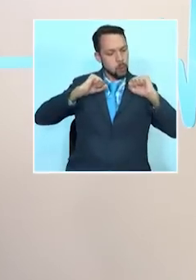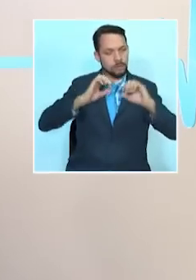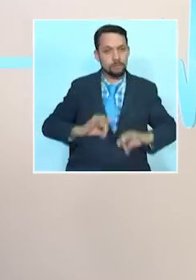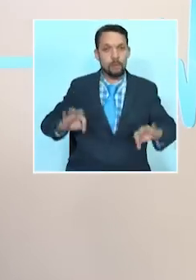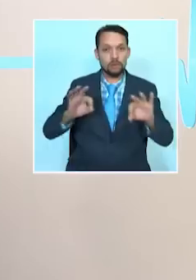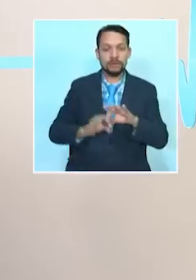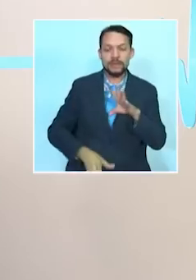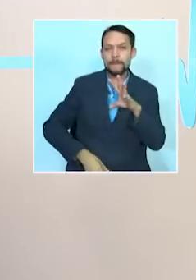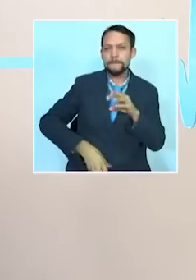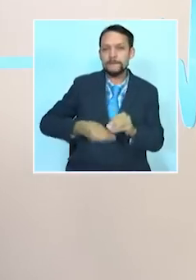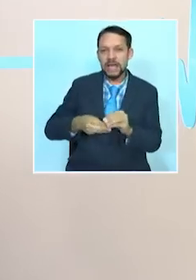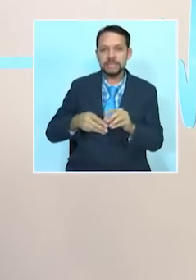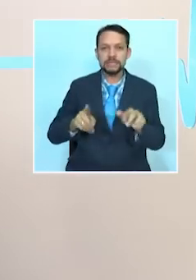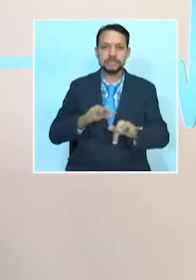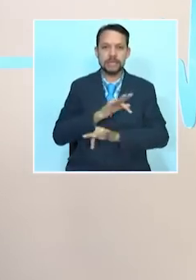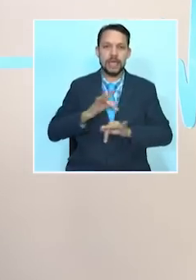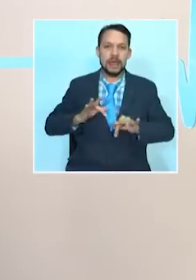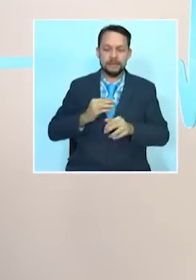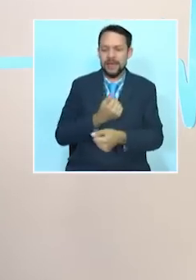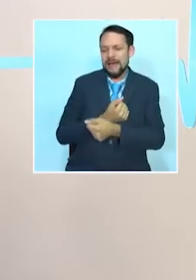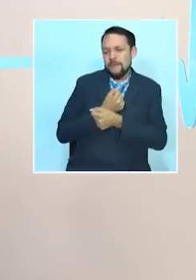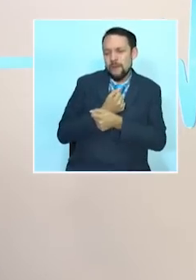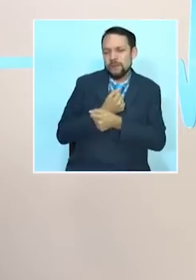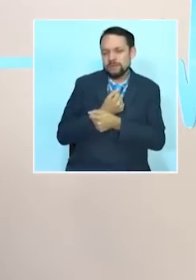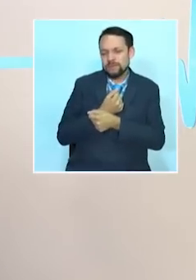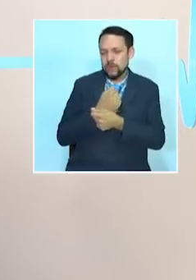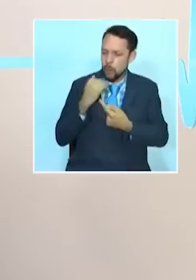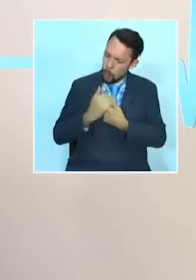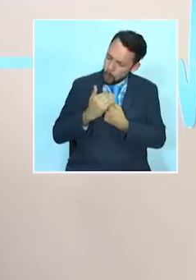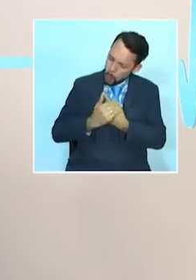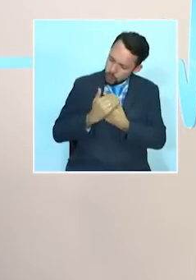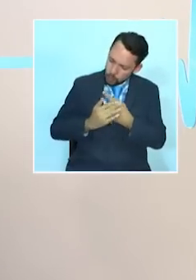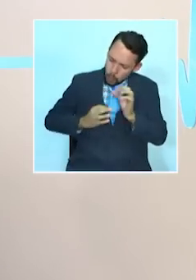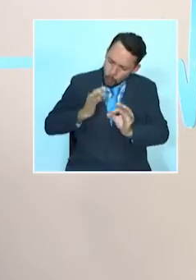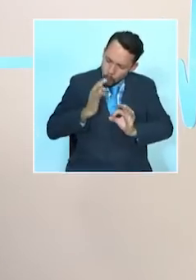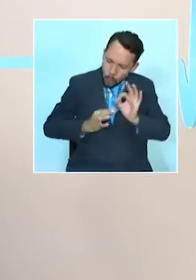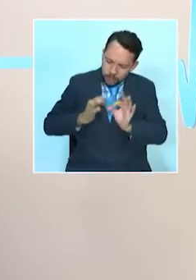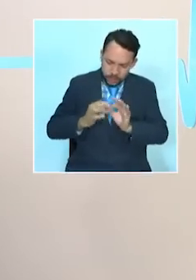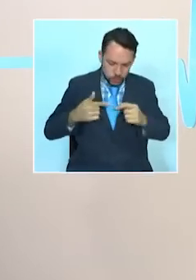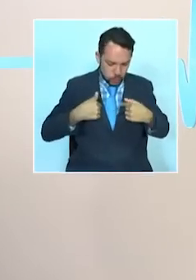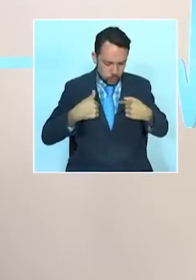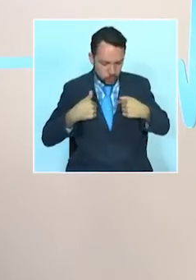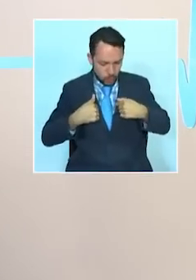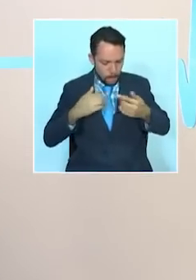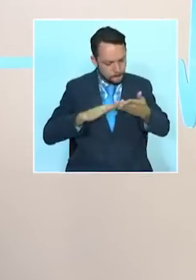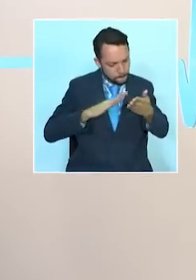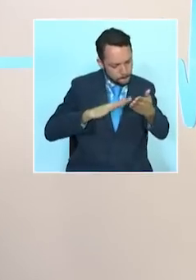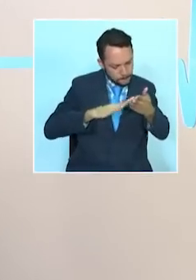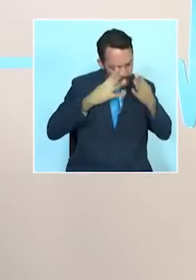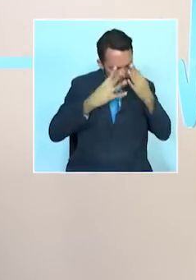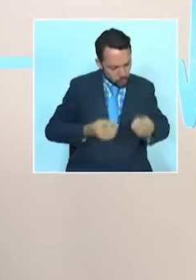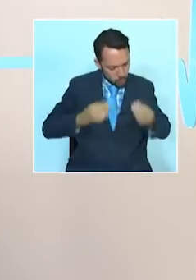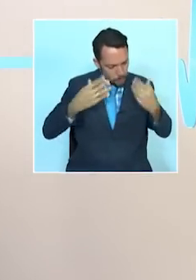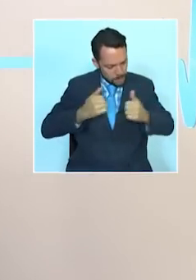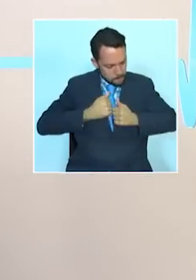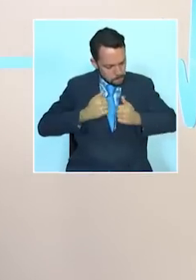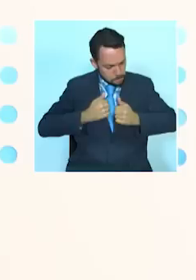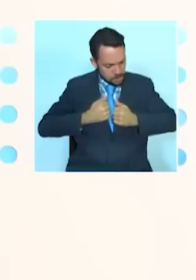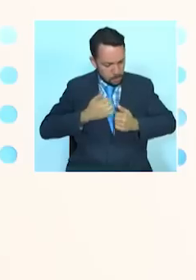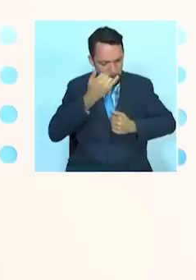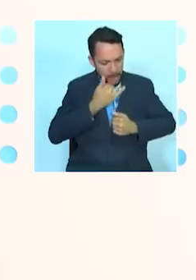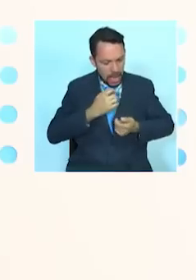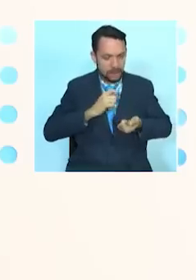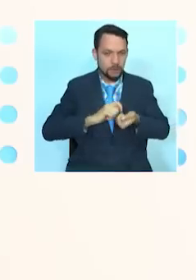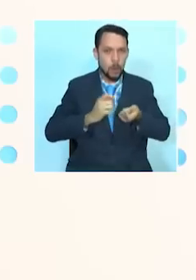mí que es la terapia del amor es hacer conciencia conmigo mismo perdonarme a mí y ser feliz con los demás luz amareno